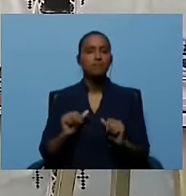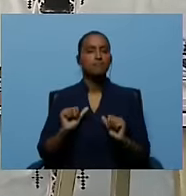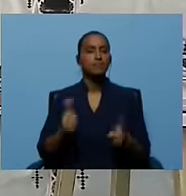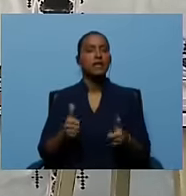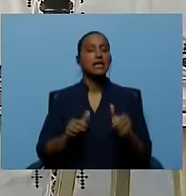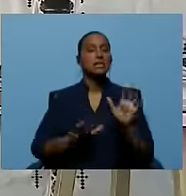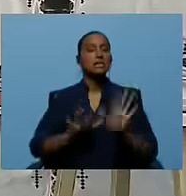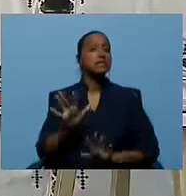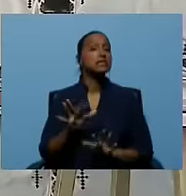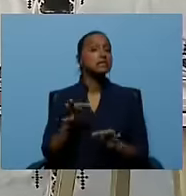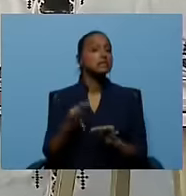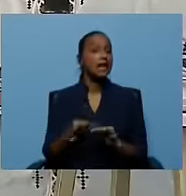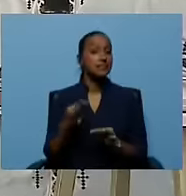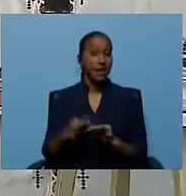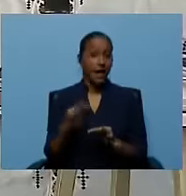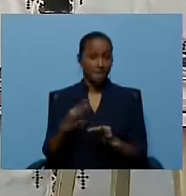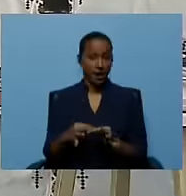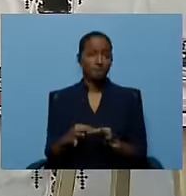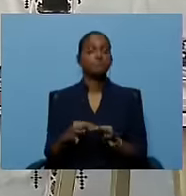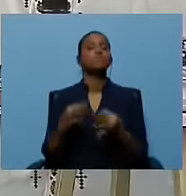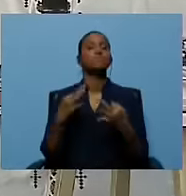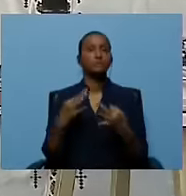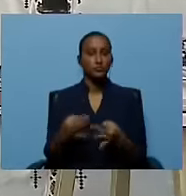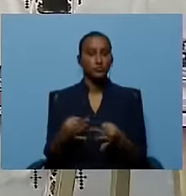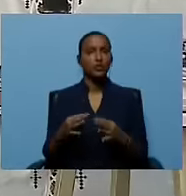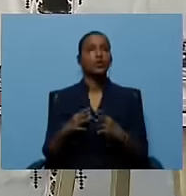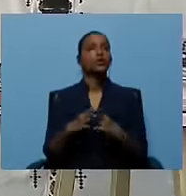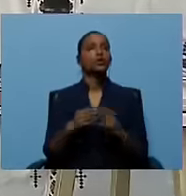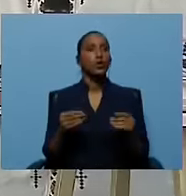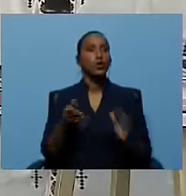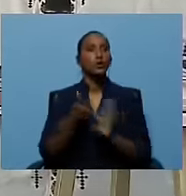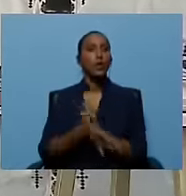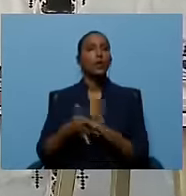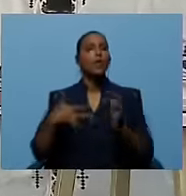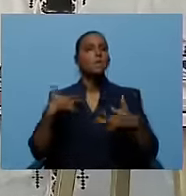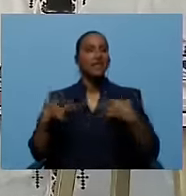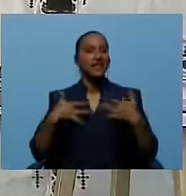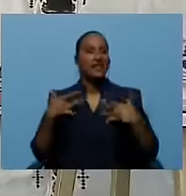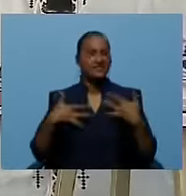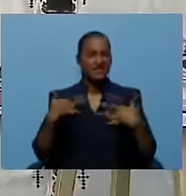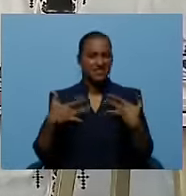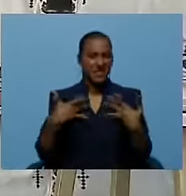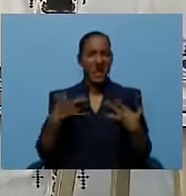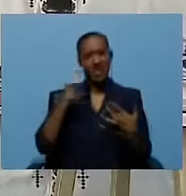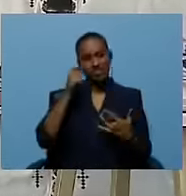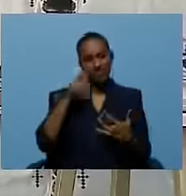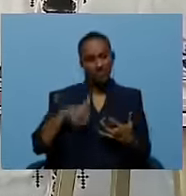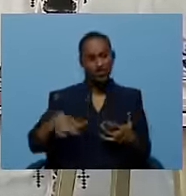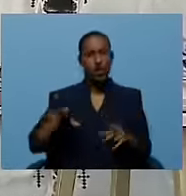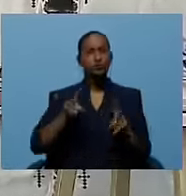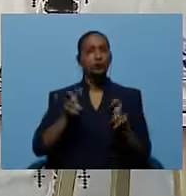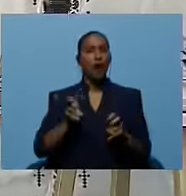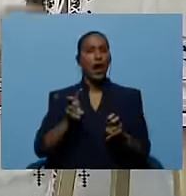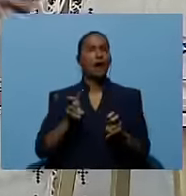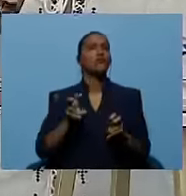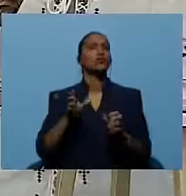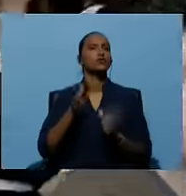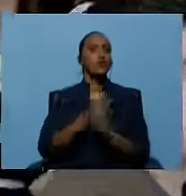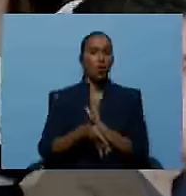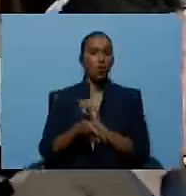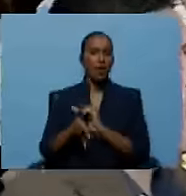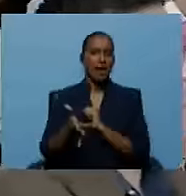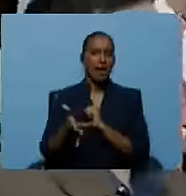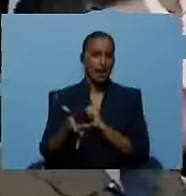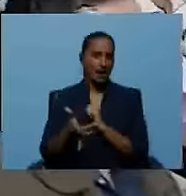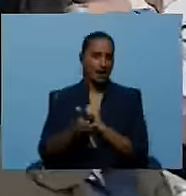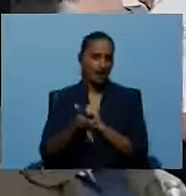de septiembre, en el contexto de la actividad de los poderes creadores del pueblo, la innovación tecnológica frente a las sanciones.